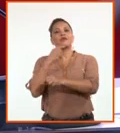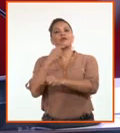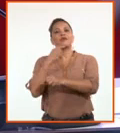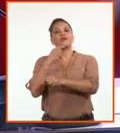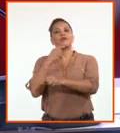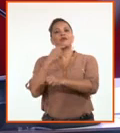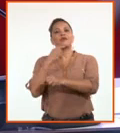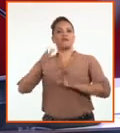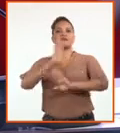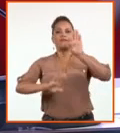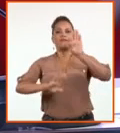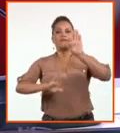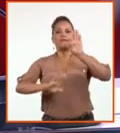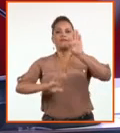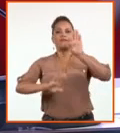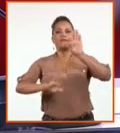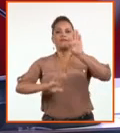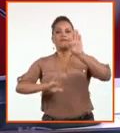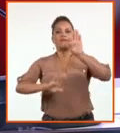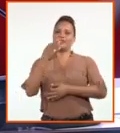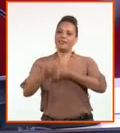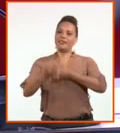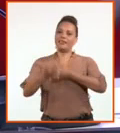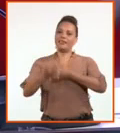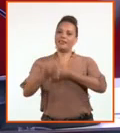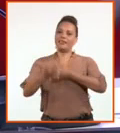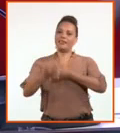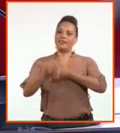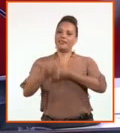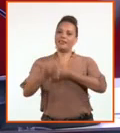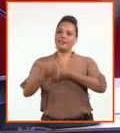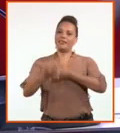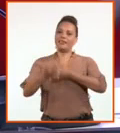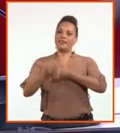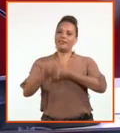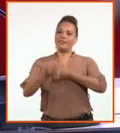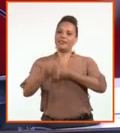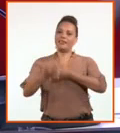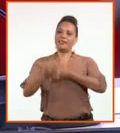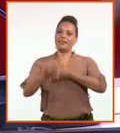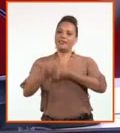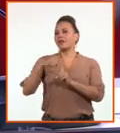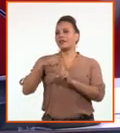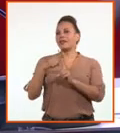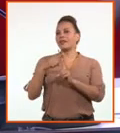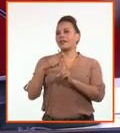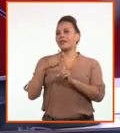de nuestro país. Esa no puede ser solo una tarea de los dirigentes